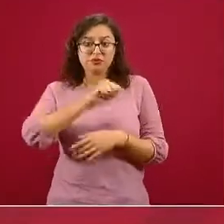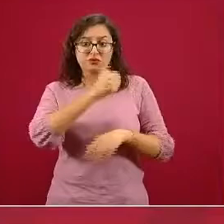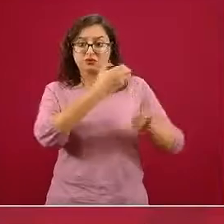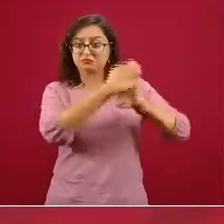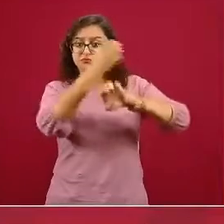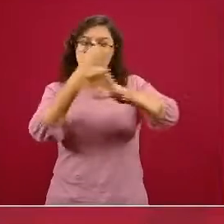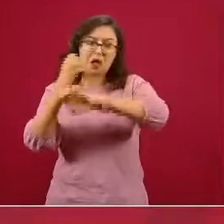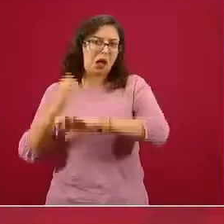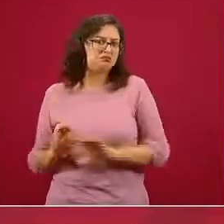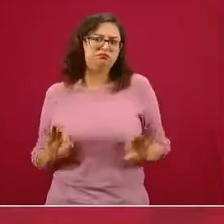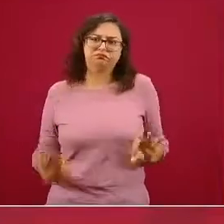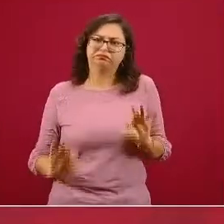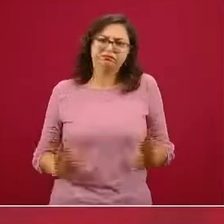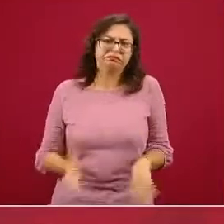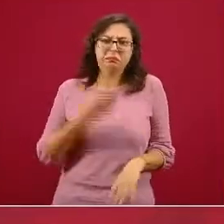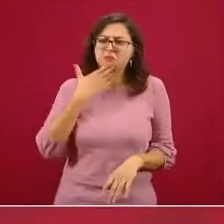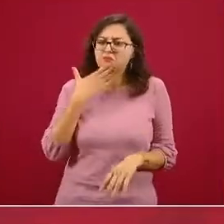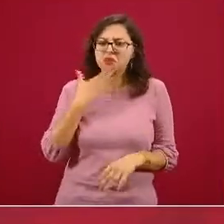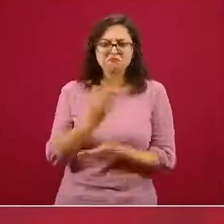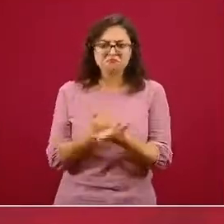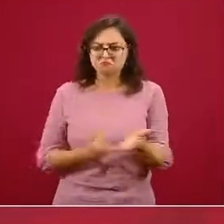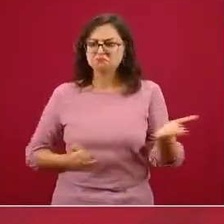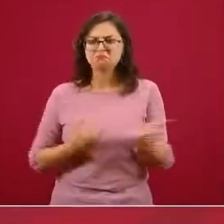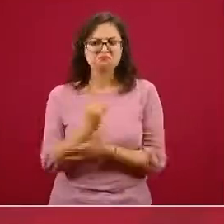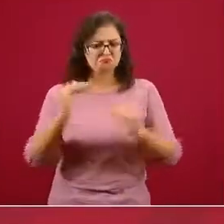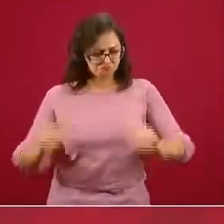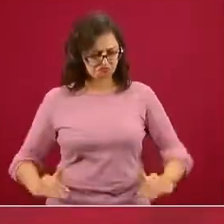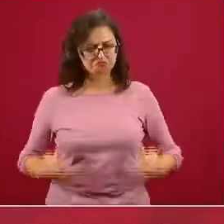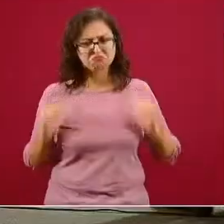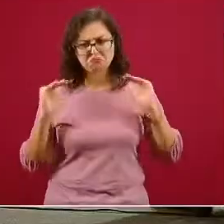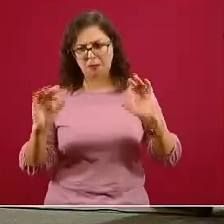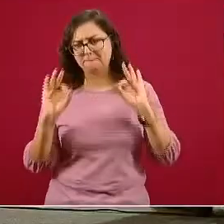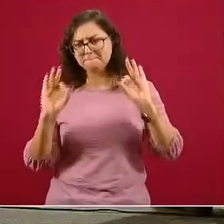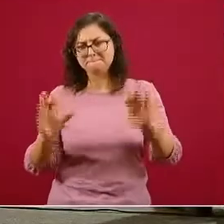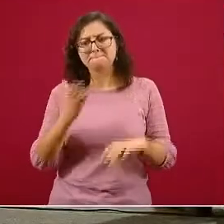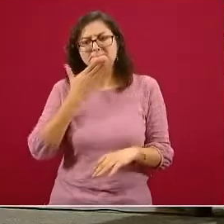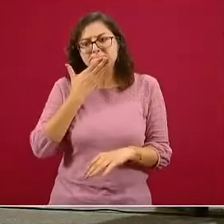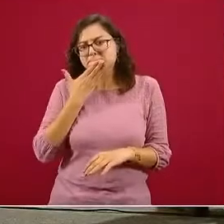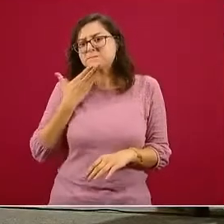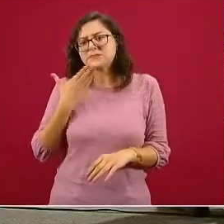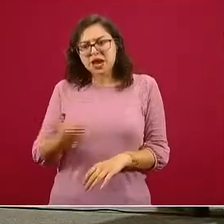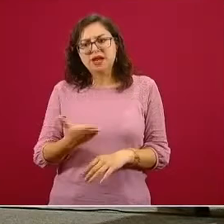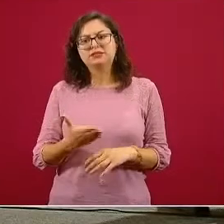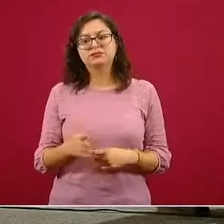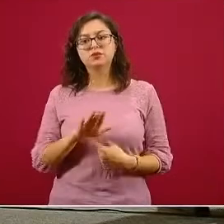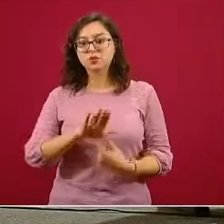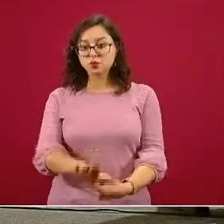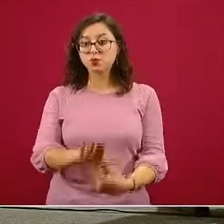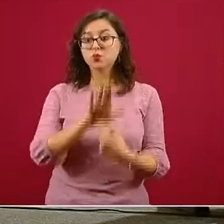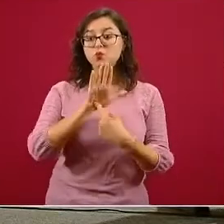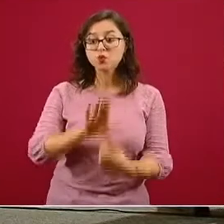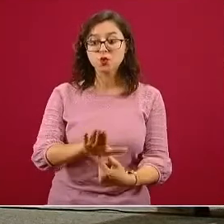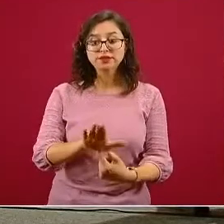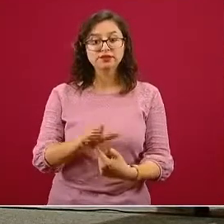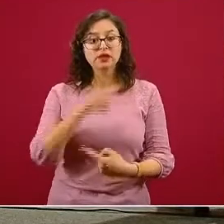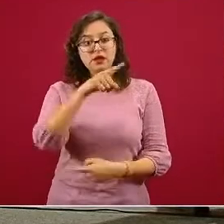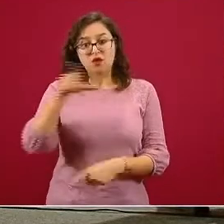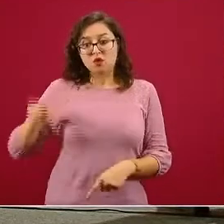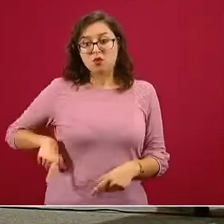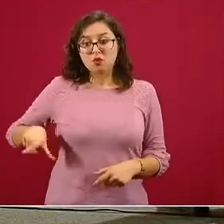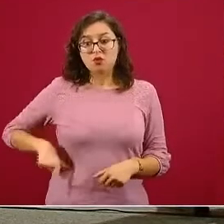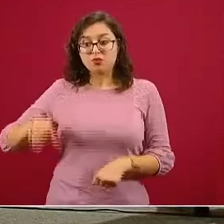parece estupendo, nos parece excelente, nos parece una decisión que justamente ilustra este